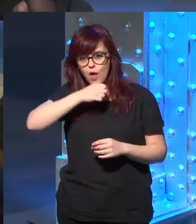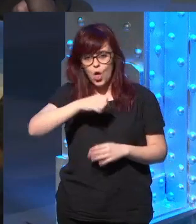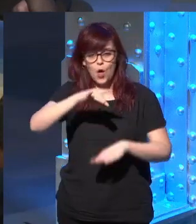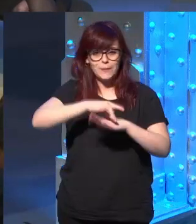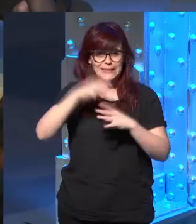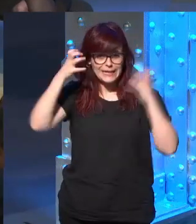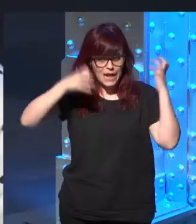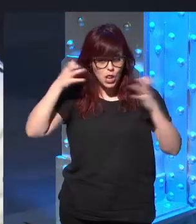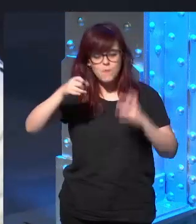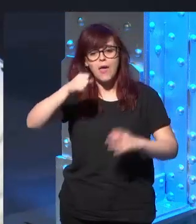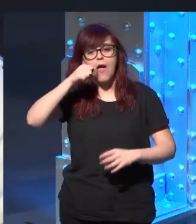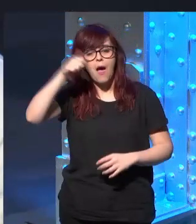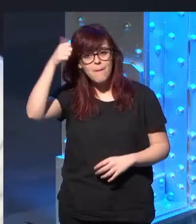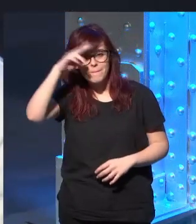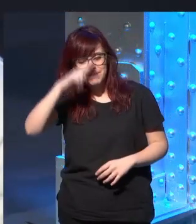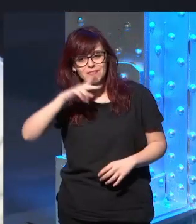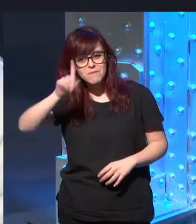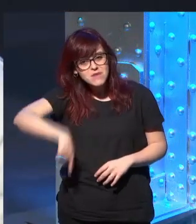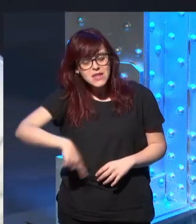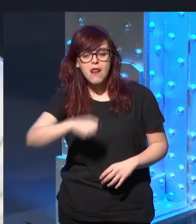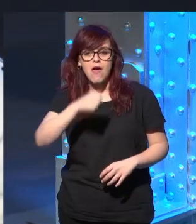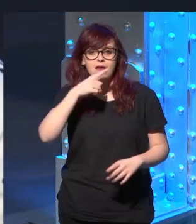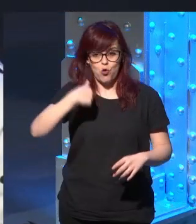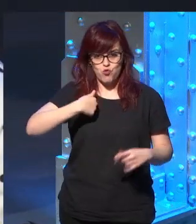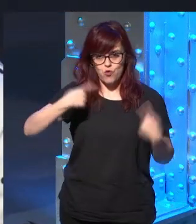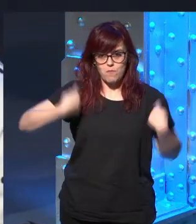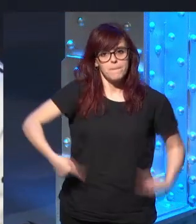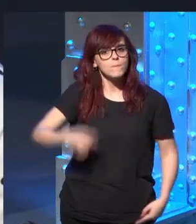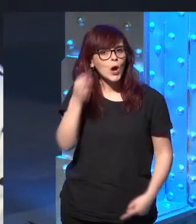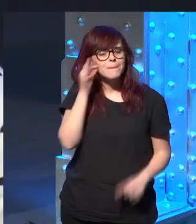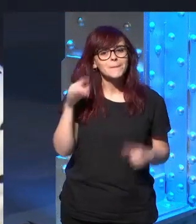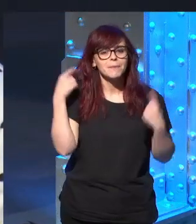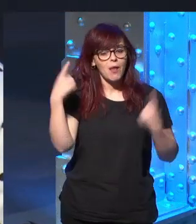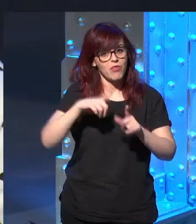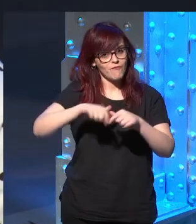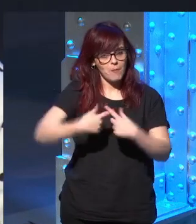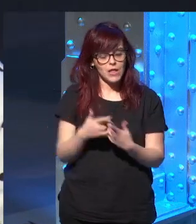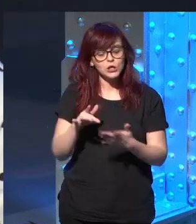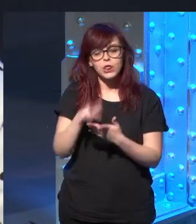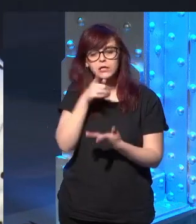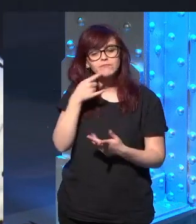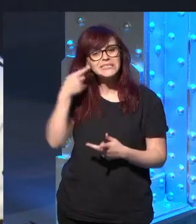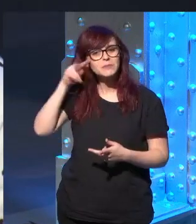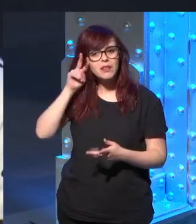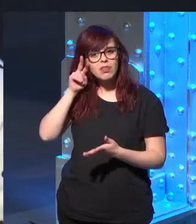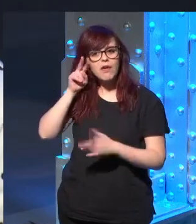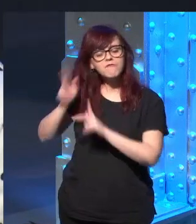es, ¿no? Yo soy la primera mujer que se dedica a la profesión en la familia, ¿no? Entonces,